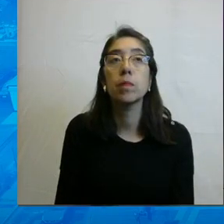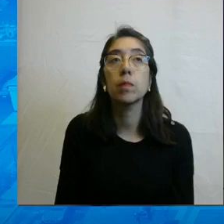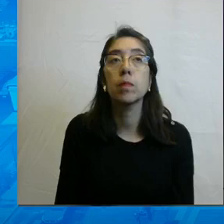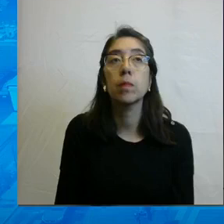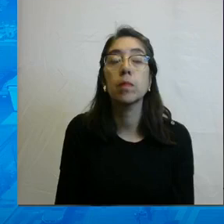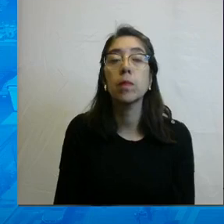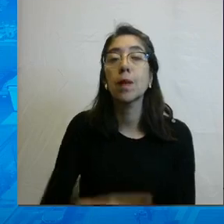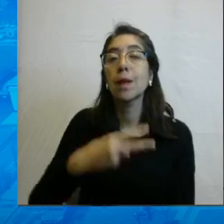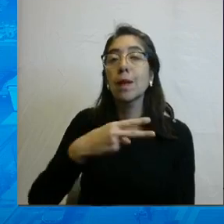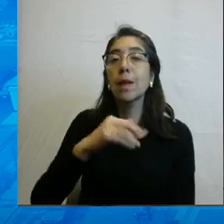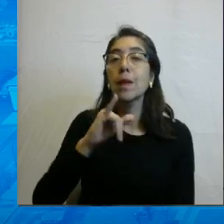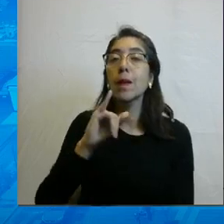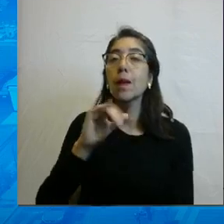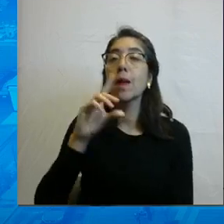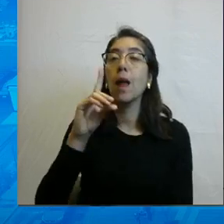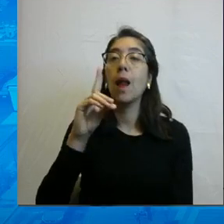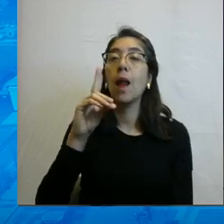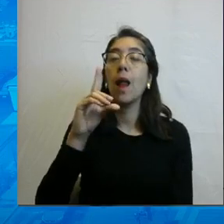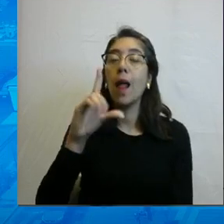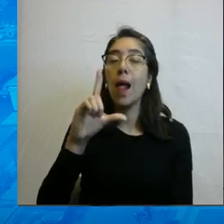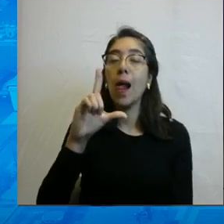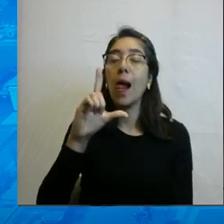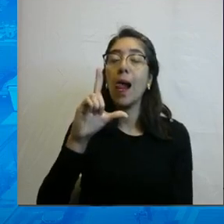Hilda, la estamos esperando.